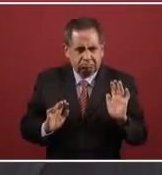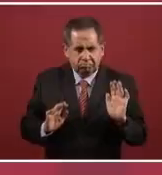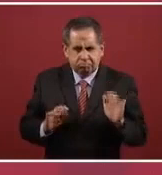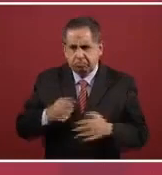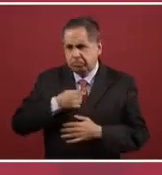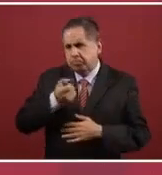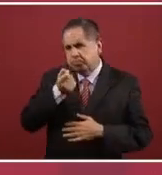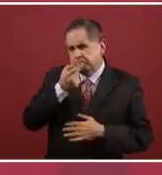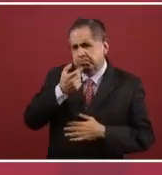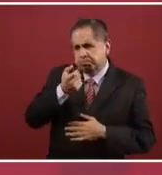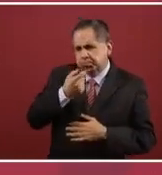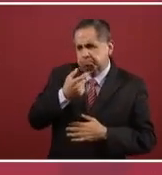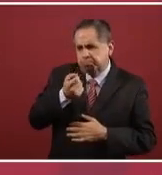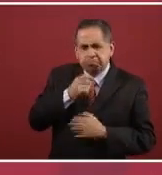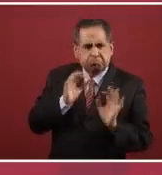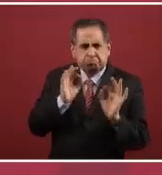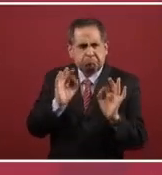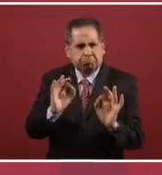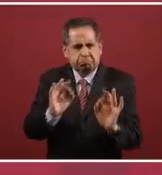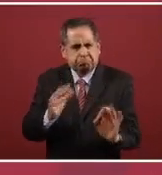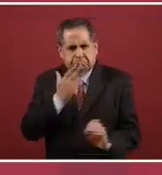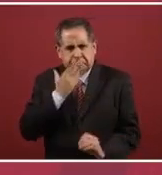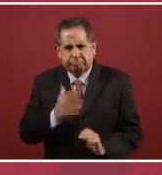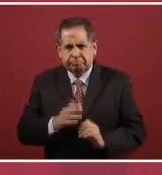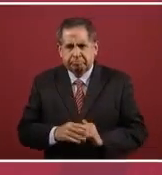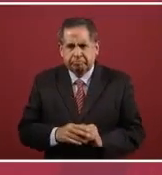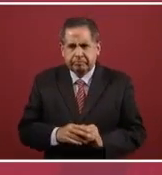tomo mis medicinas